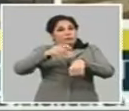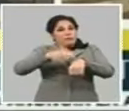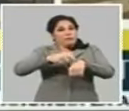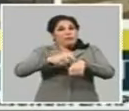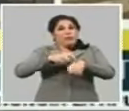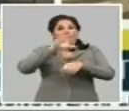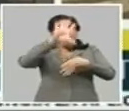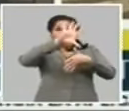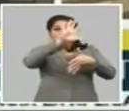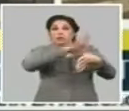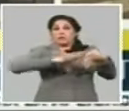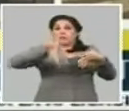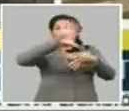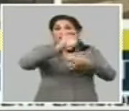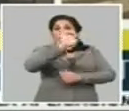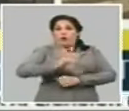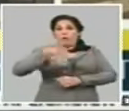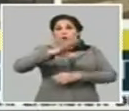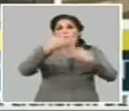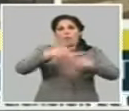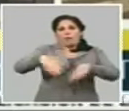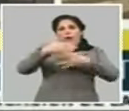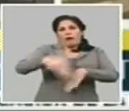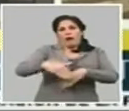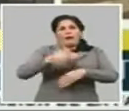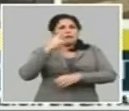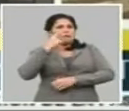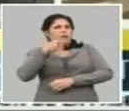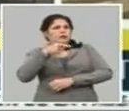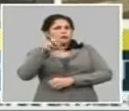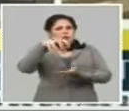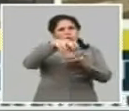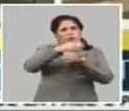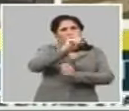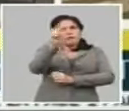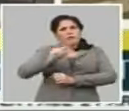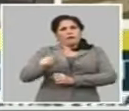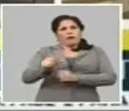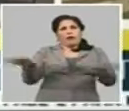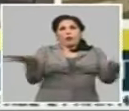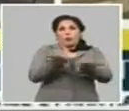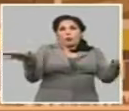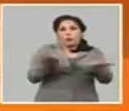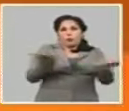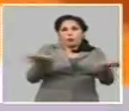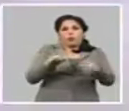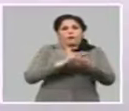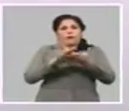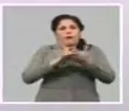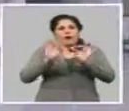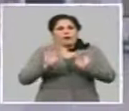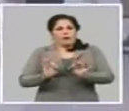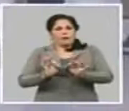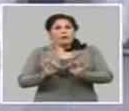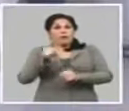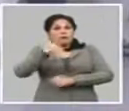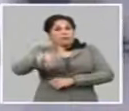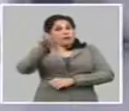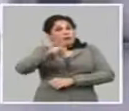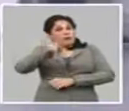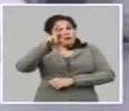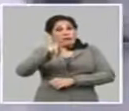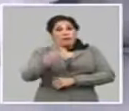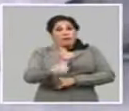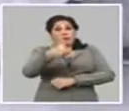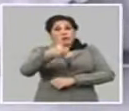continente europeo así están las calles a esta hora en la ciudad de milán en italia totalmente vacías este martes el